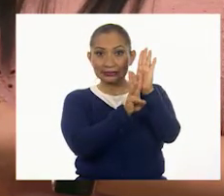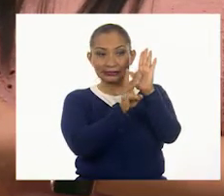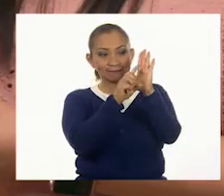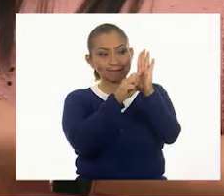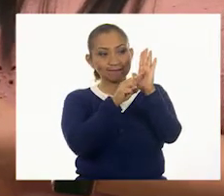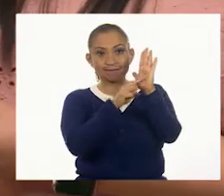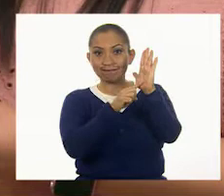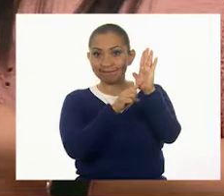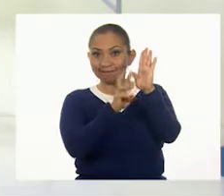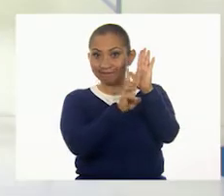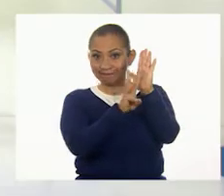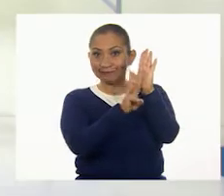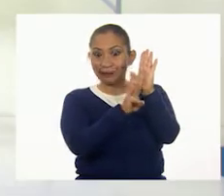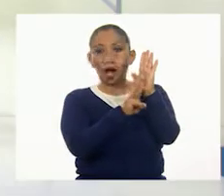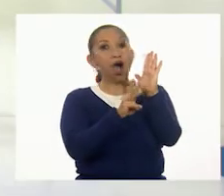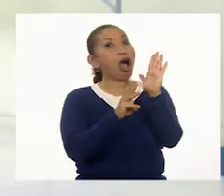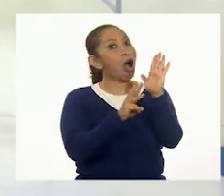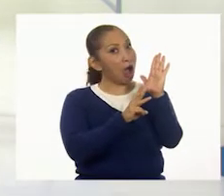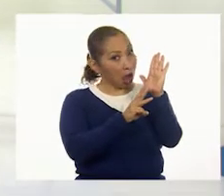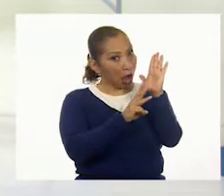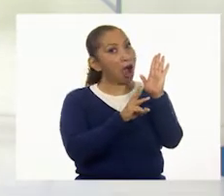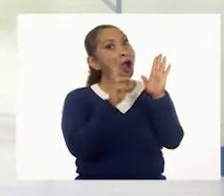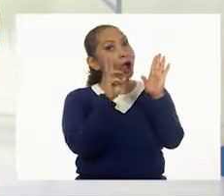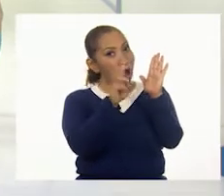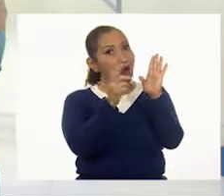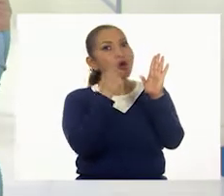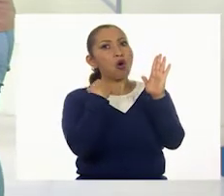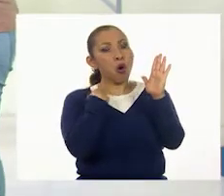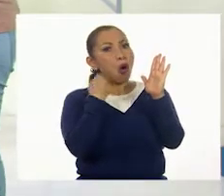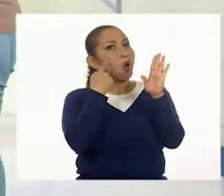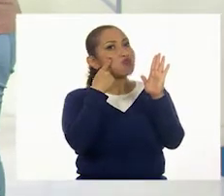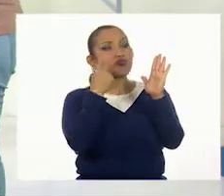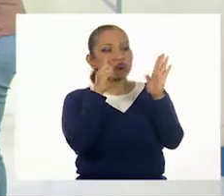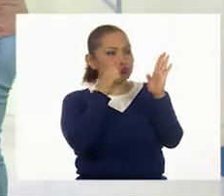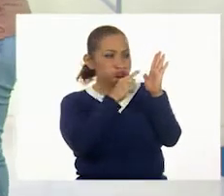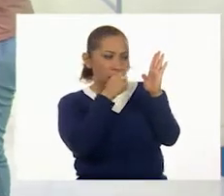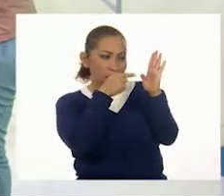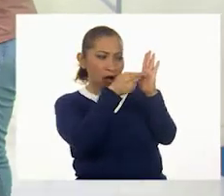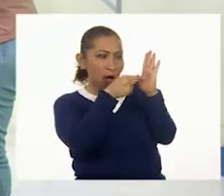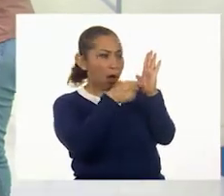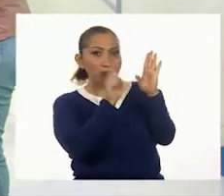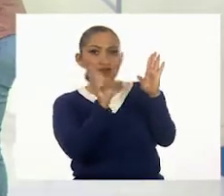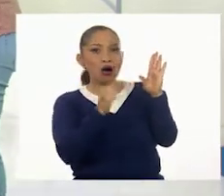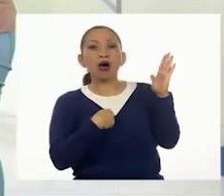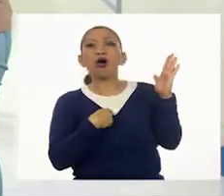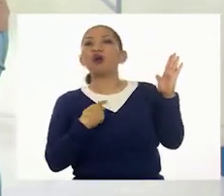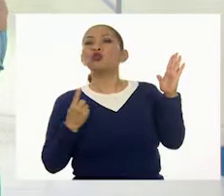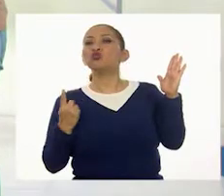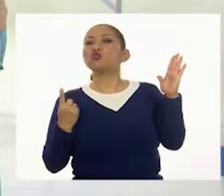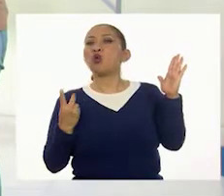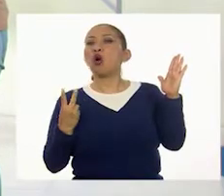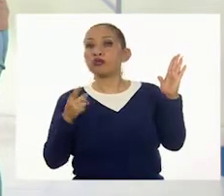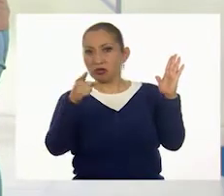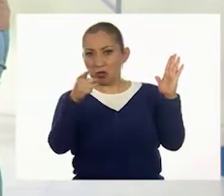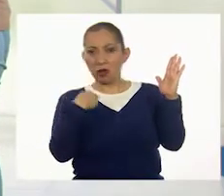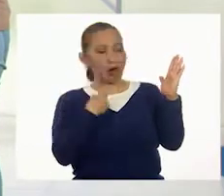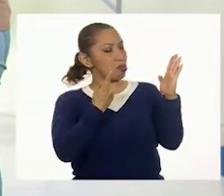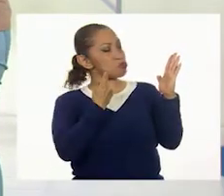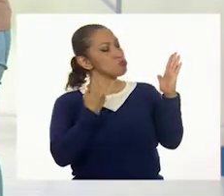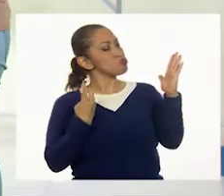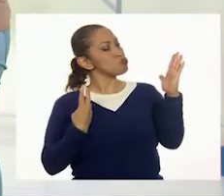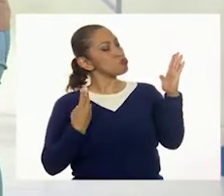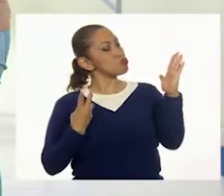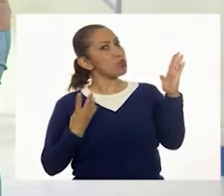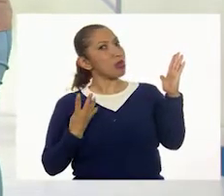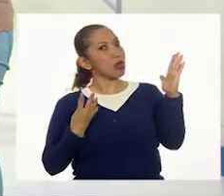1, 2 y 3 puntos. ¡Oh! ¿Vieron cómo conté sin necesidad de señalar cada punto? Yo creo que ustedes también en casa lo